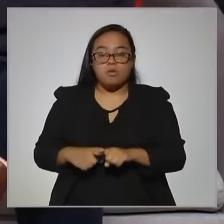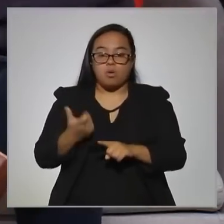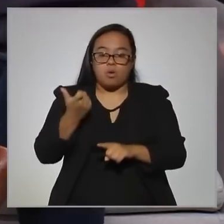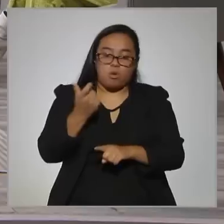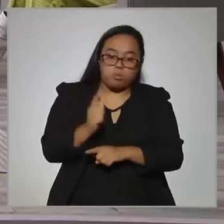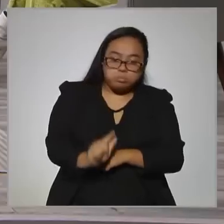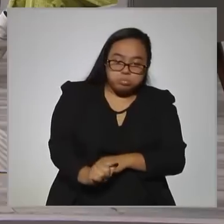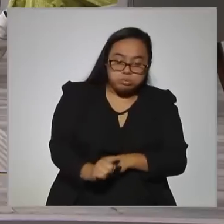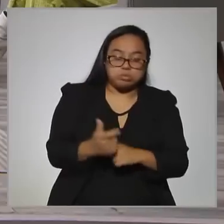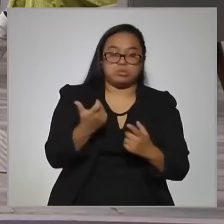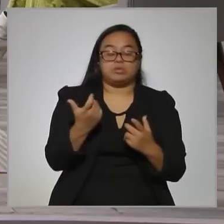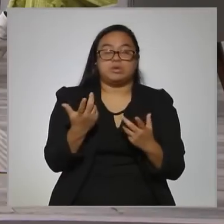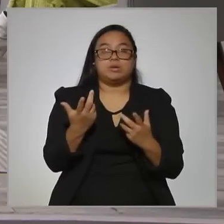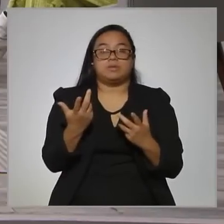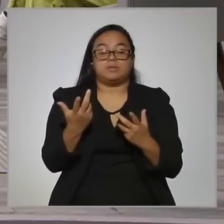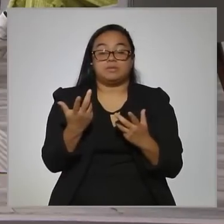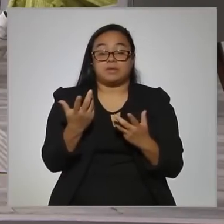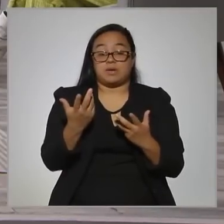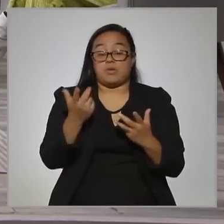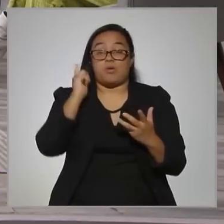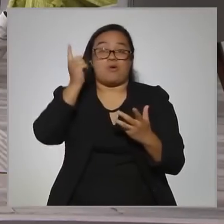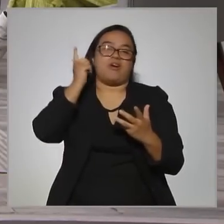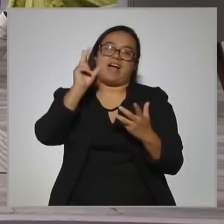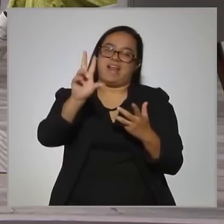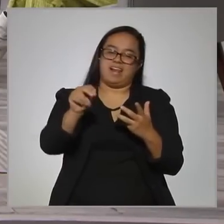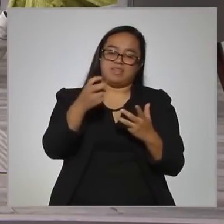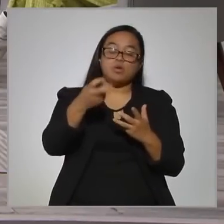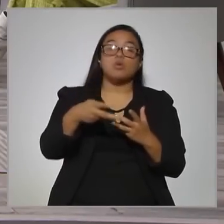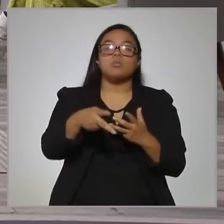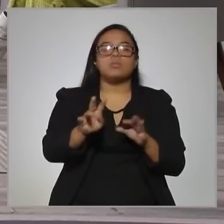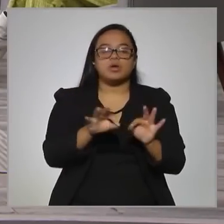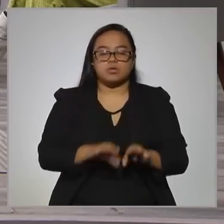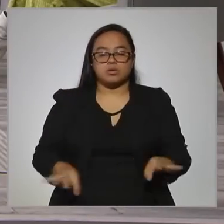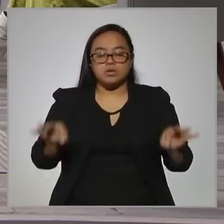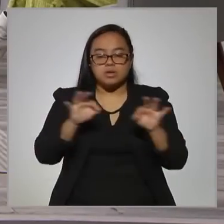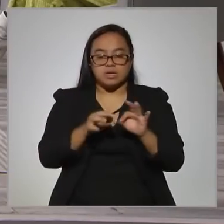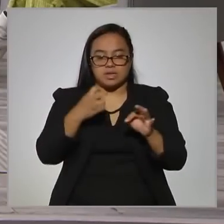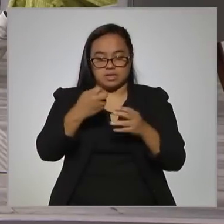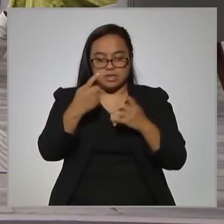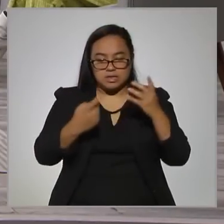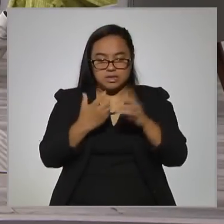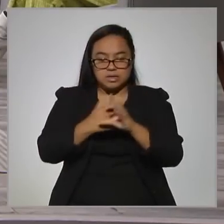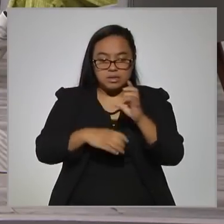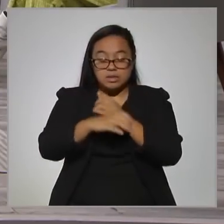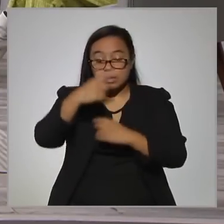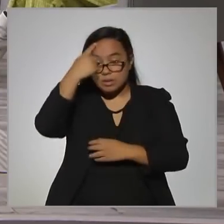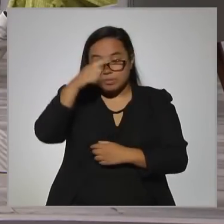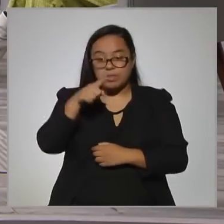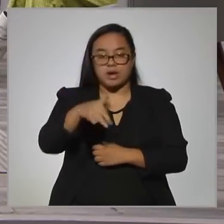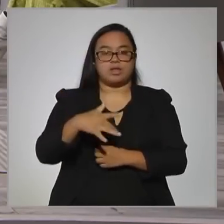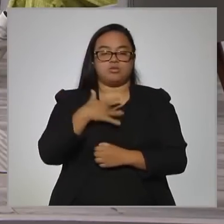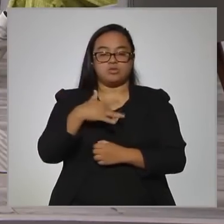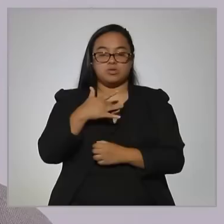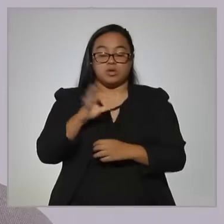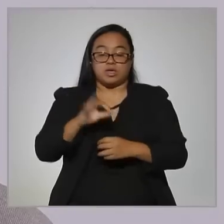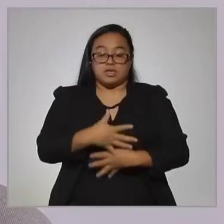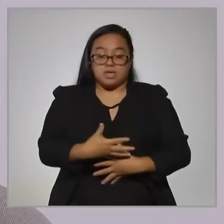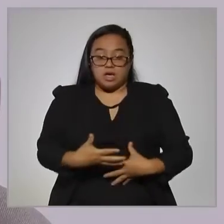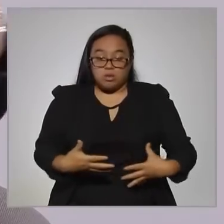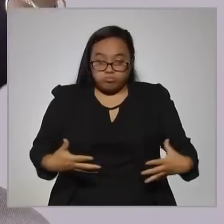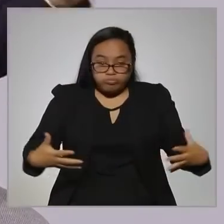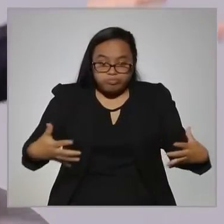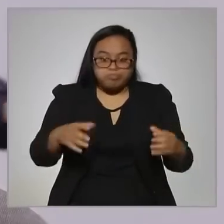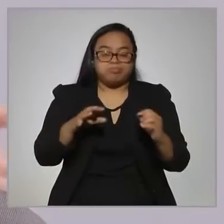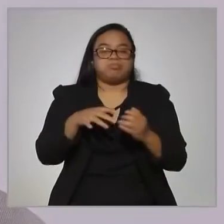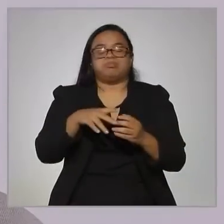no. Madera. Pues que yo no. creo que también es importante esos factores para que te sientas si subiste más de peso de lo que